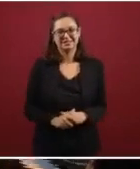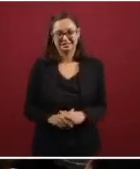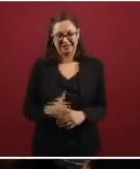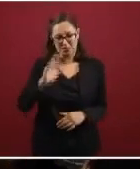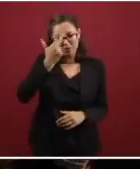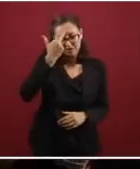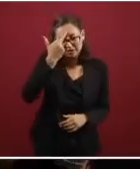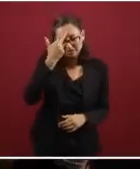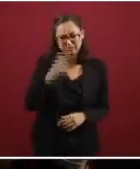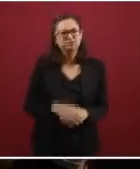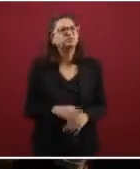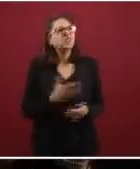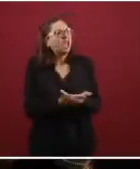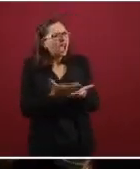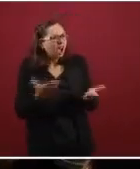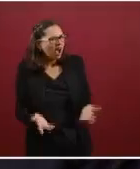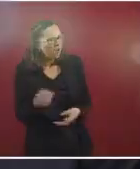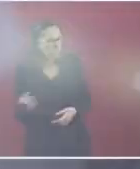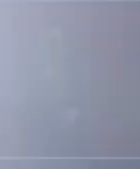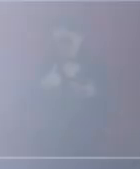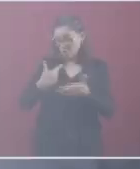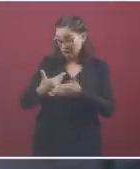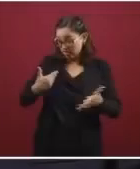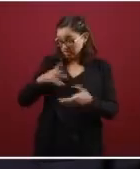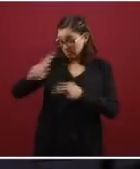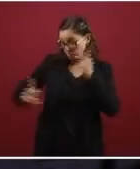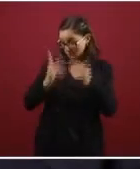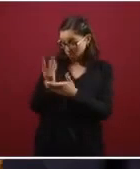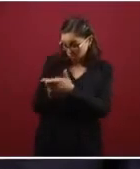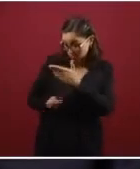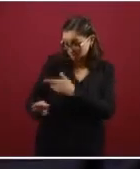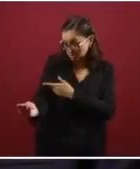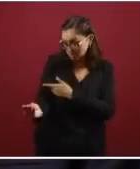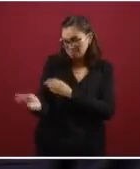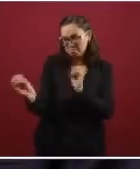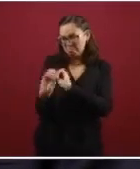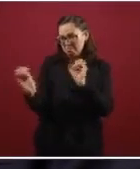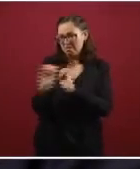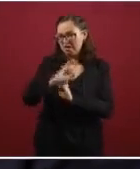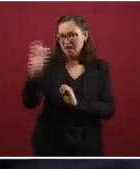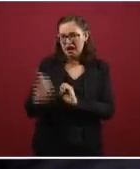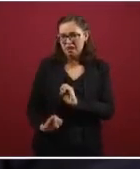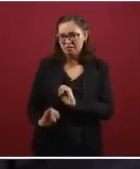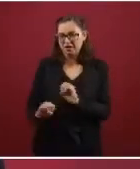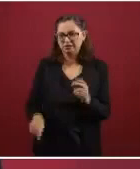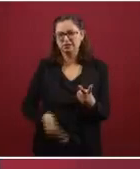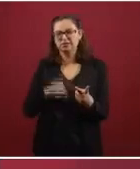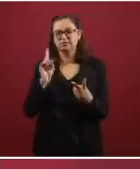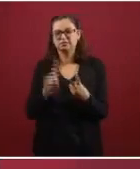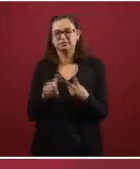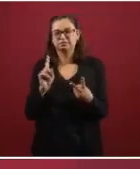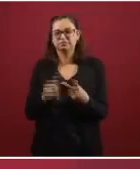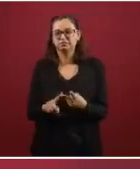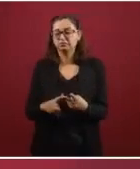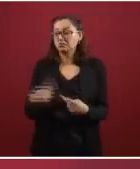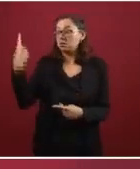les entregan preguntas, primero. Segundo, o sea, no hay